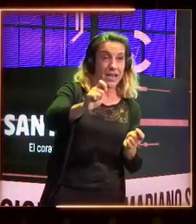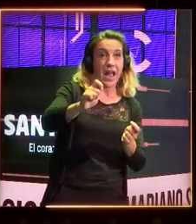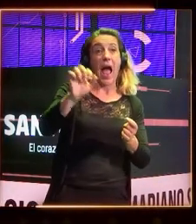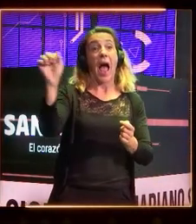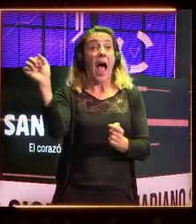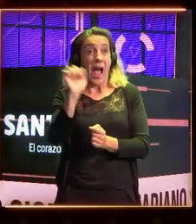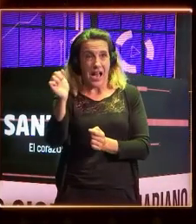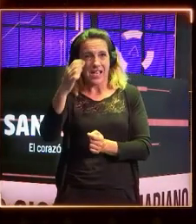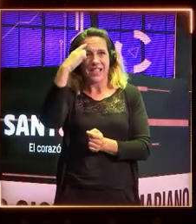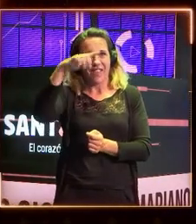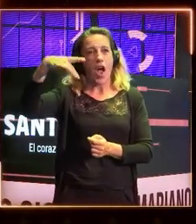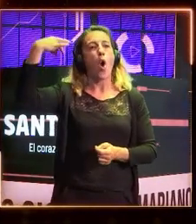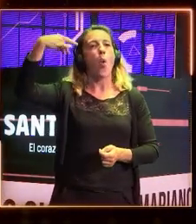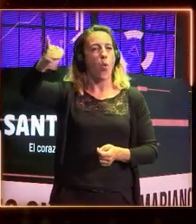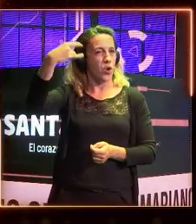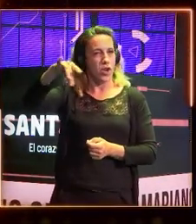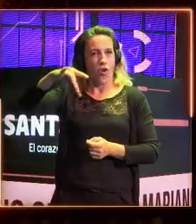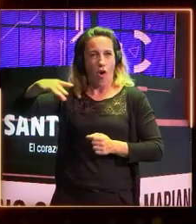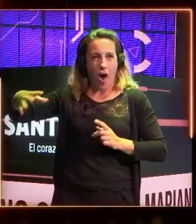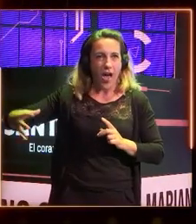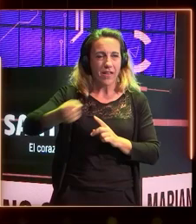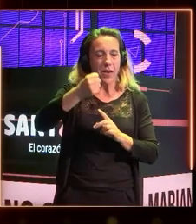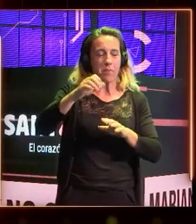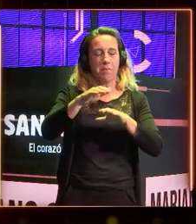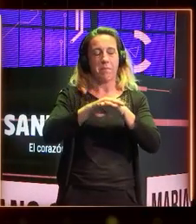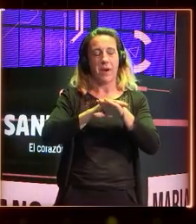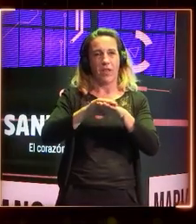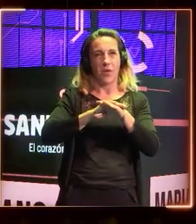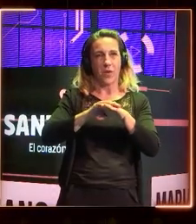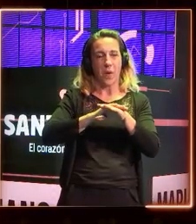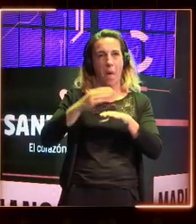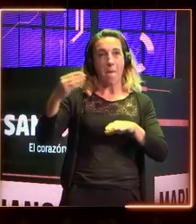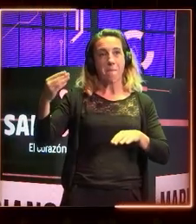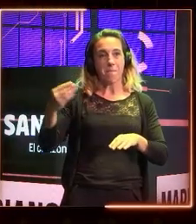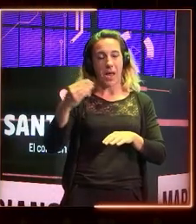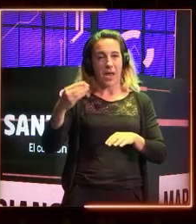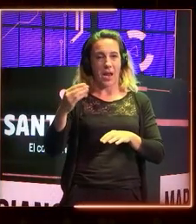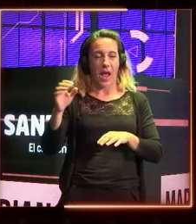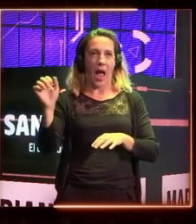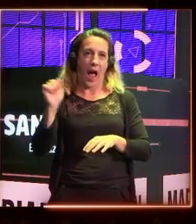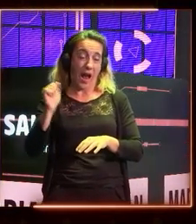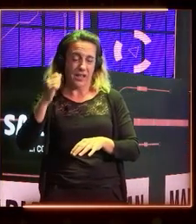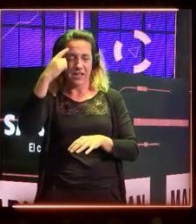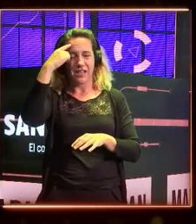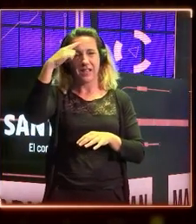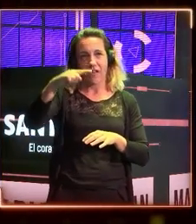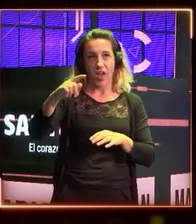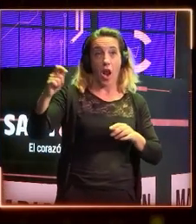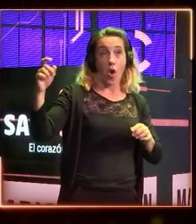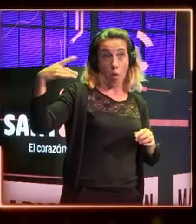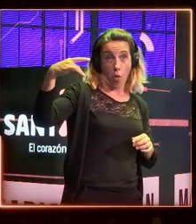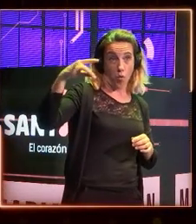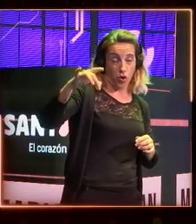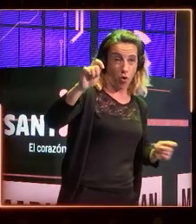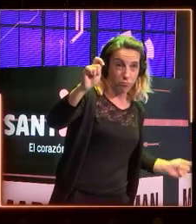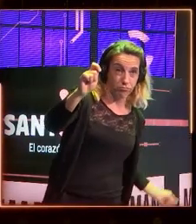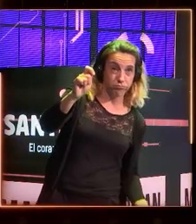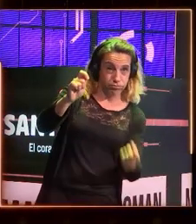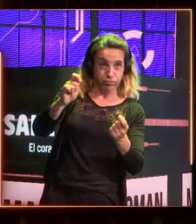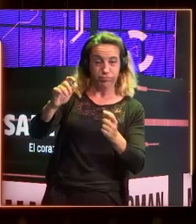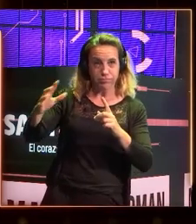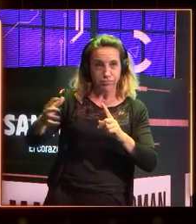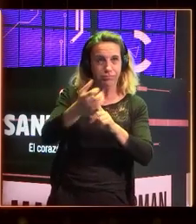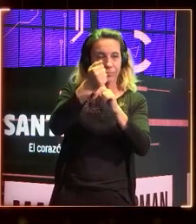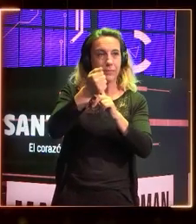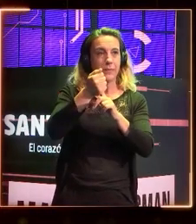el único que pudo leerle el saque a Perdón Becker fue agasi fue el único que pudo leerle el saque a gasi dicho se de paso es bonita esta historia porque agasi